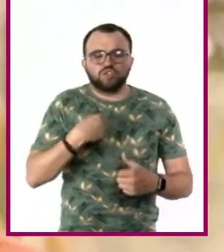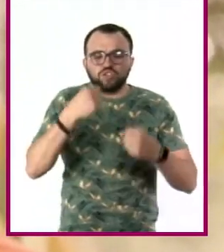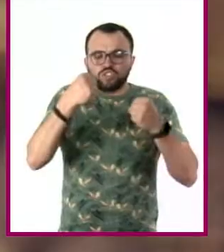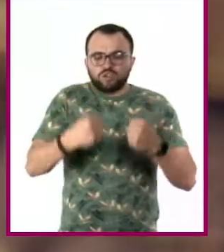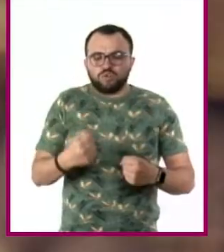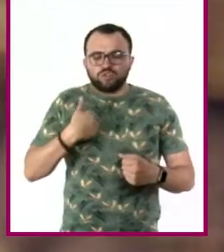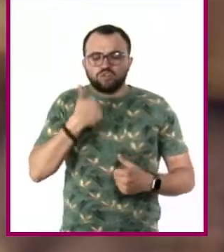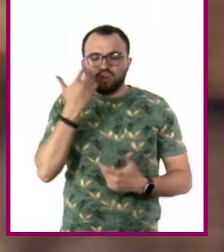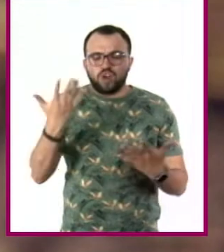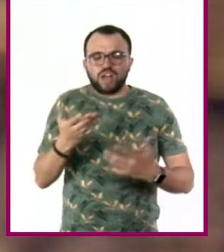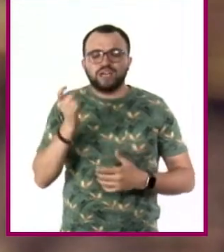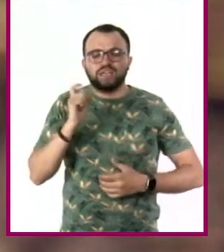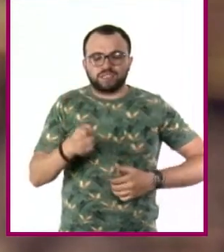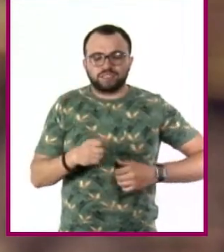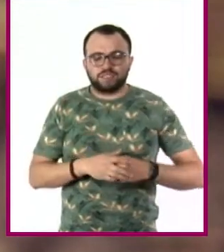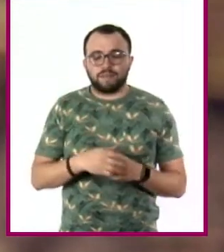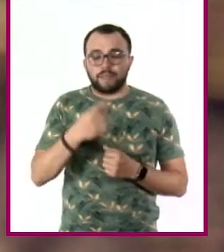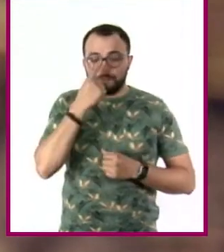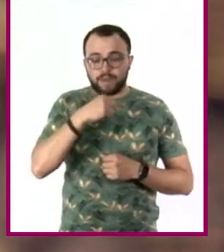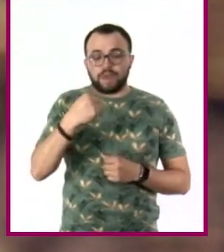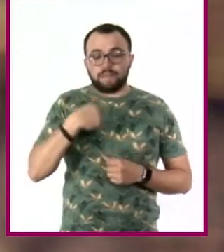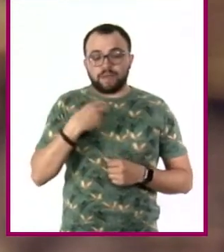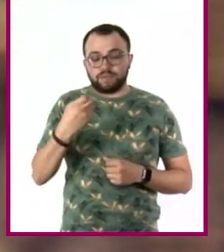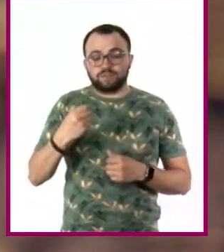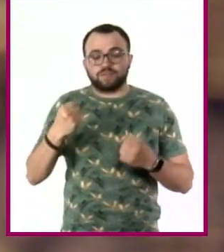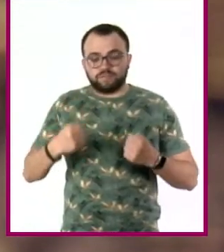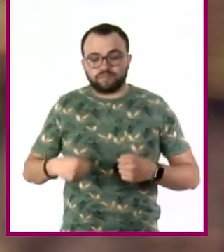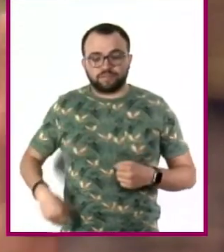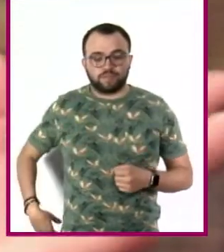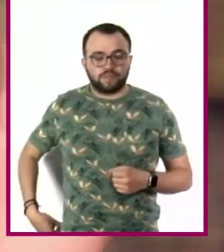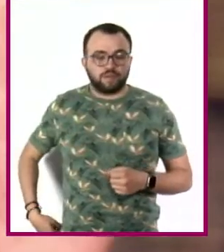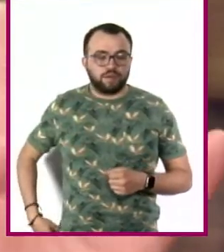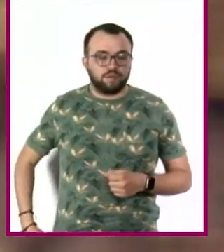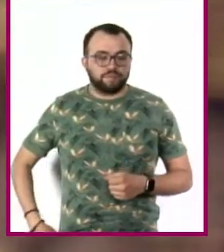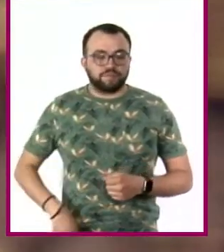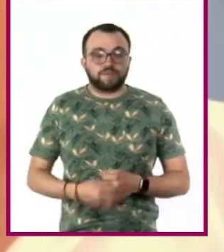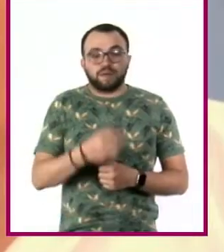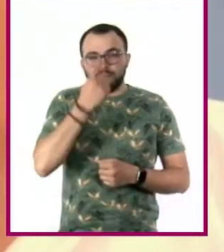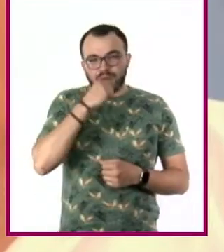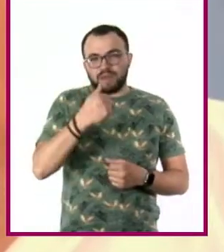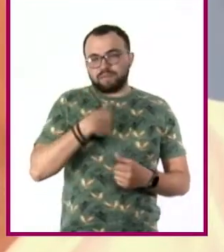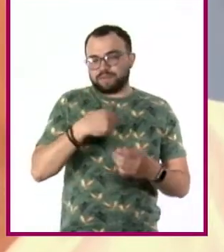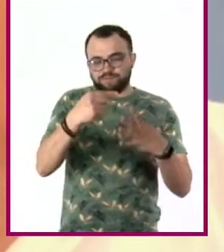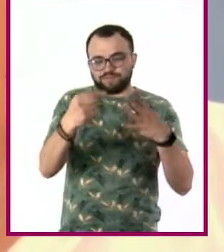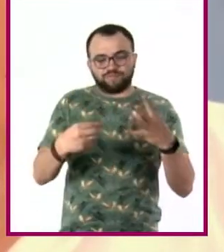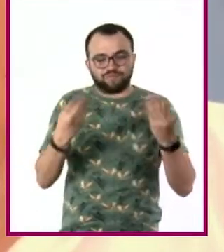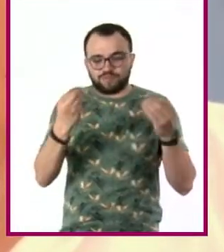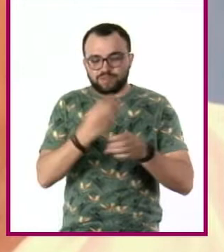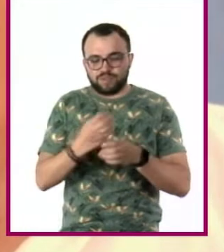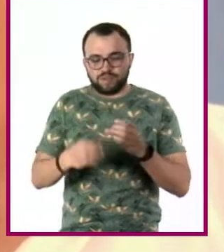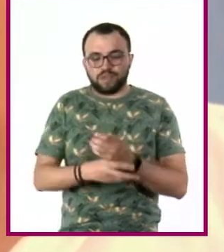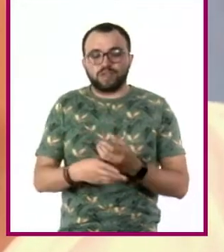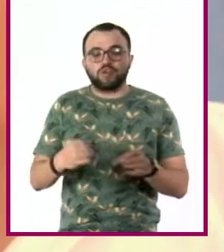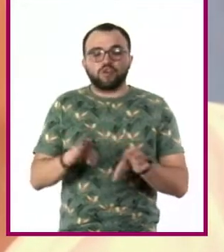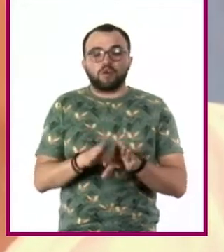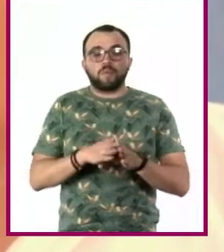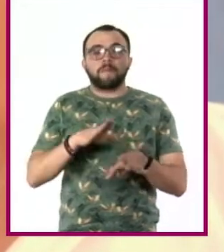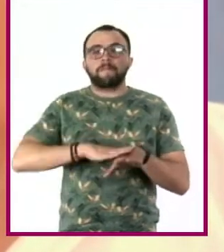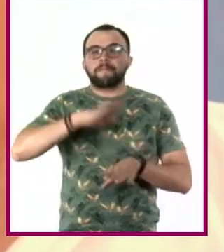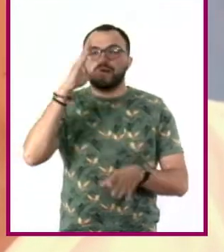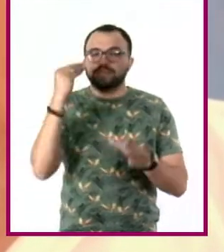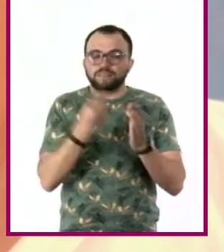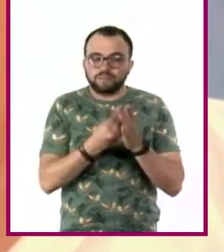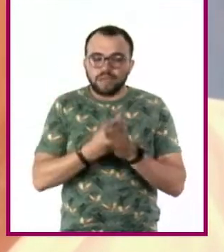hacer. Para mí seguridad, bueno, para mí significa muchas cosas. Tener más privacidad,